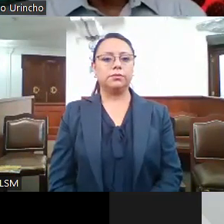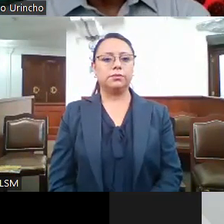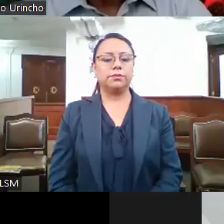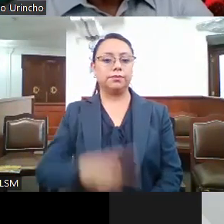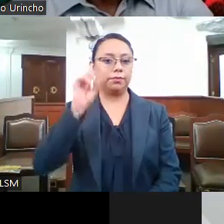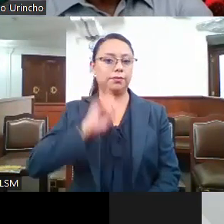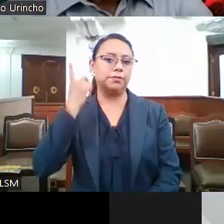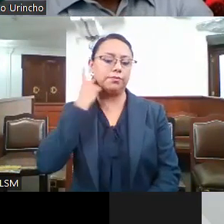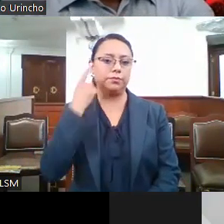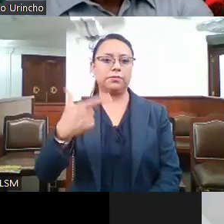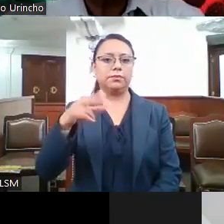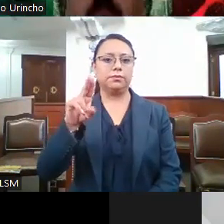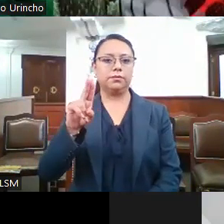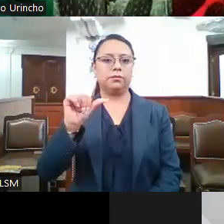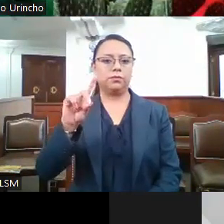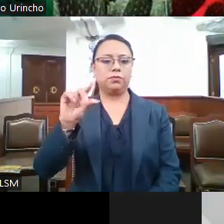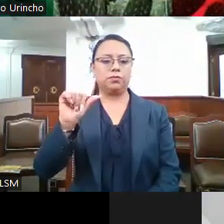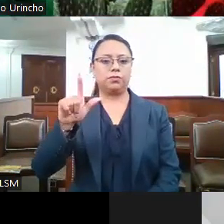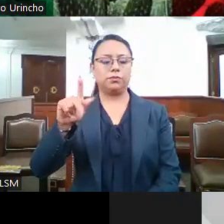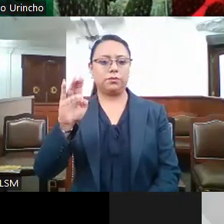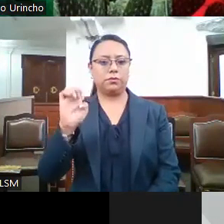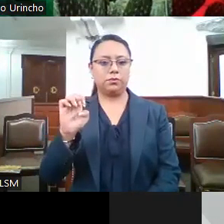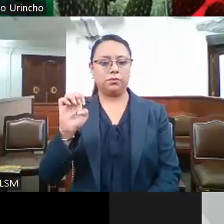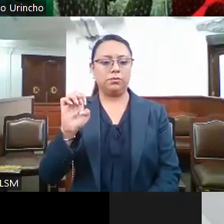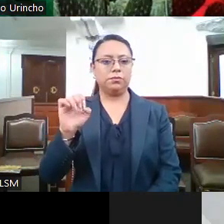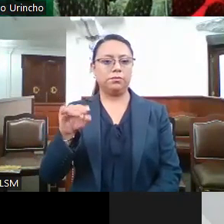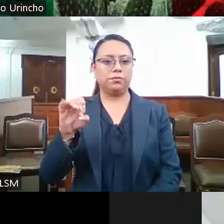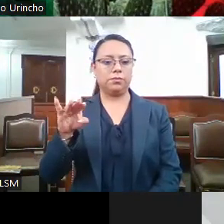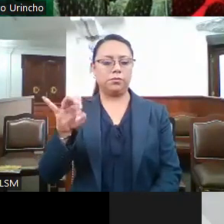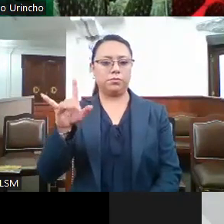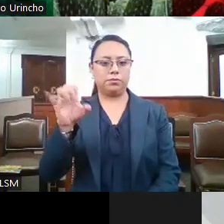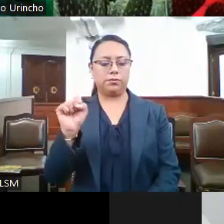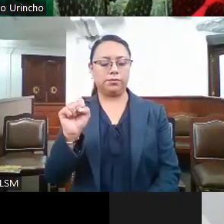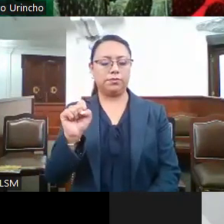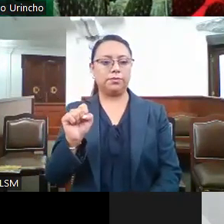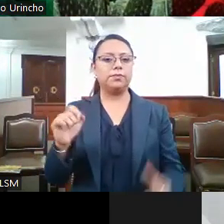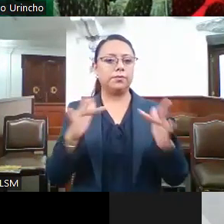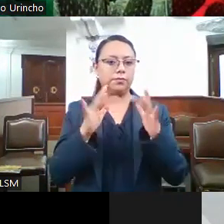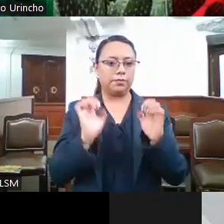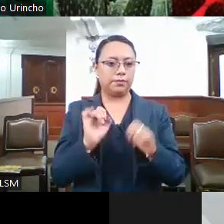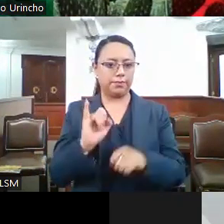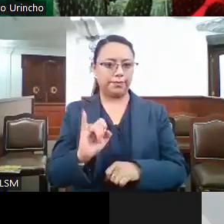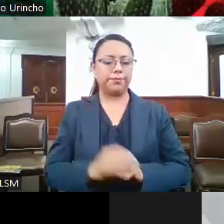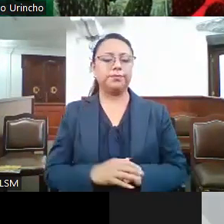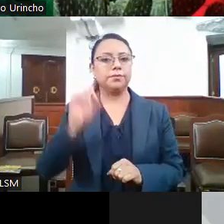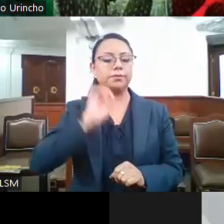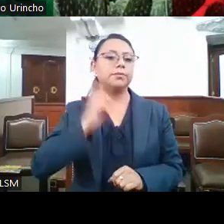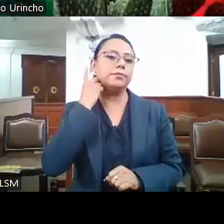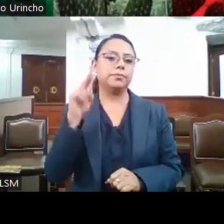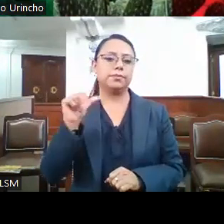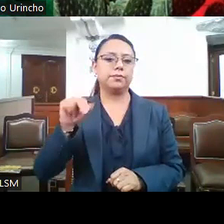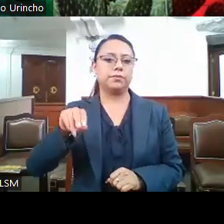Diputada María Guadalupe Morales Rubio. Guadalupe Morales presente. Diputada Nancy Marlene